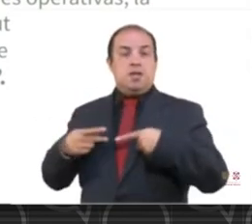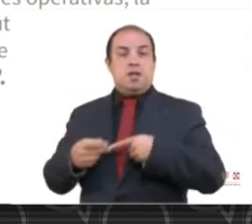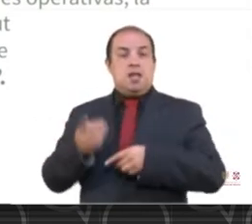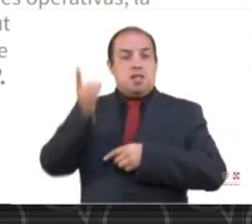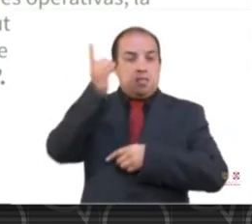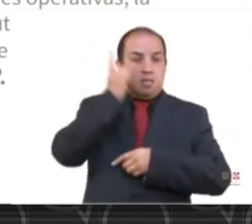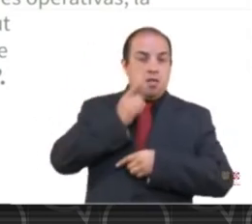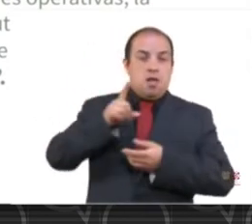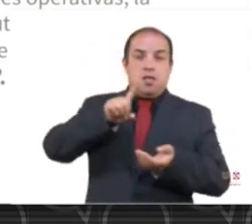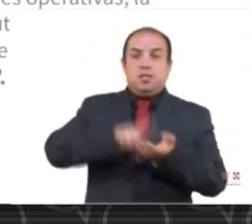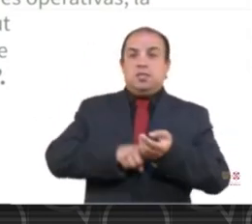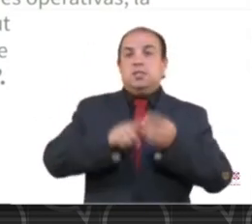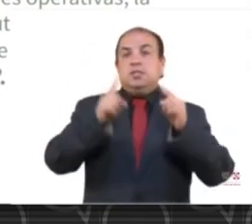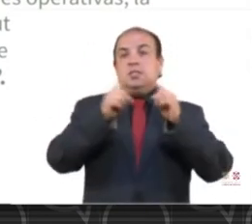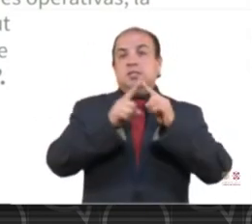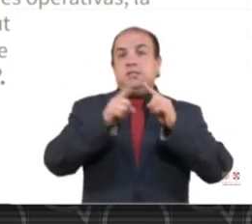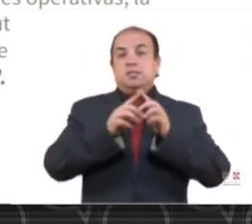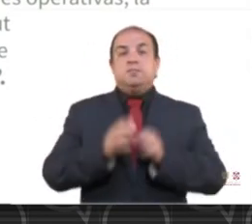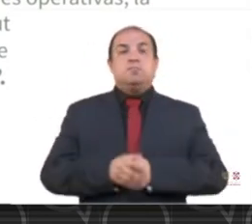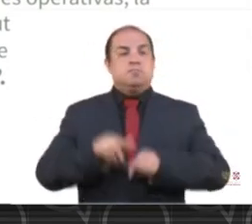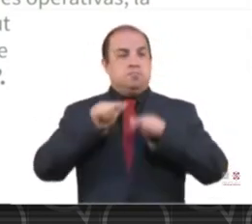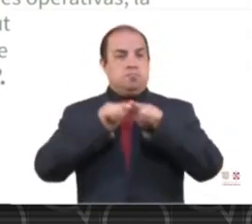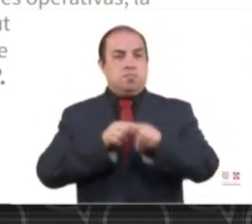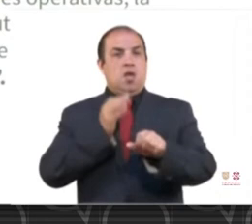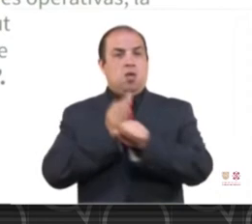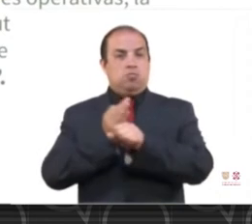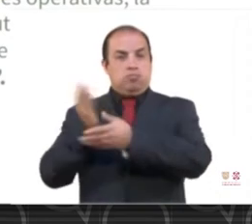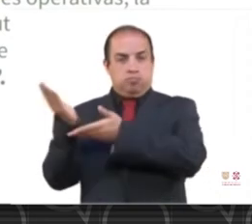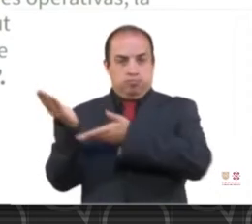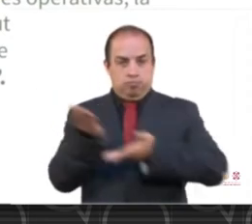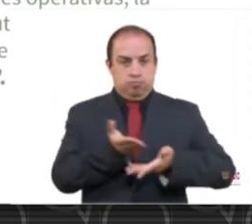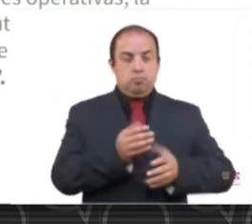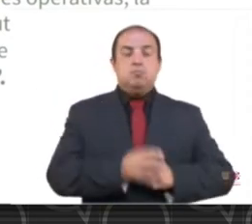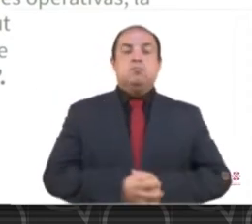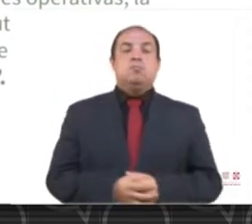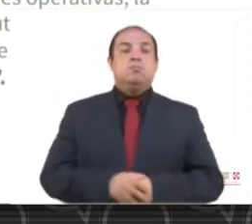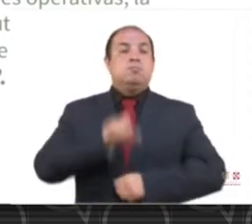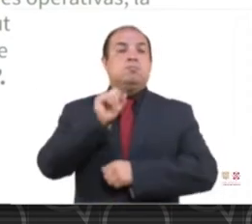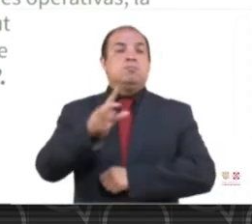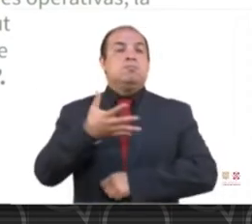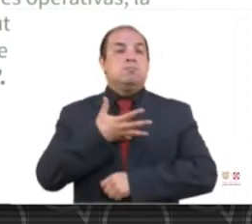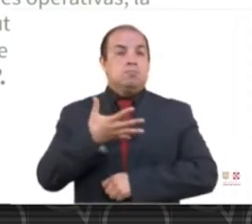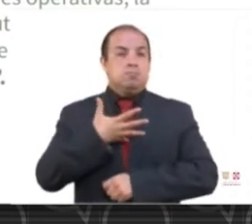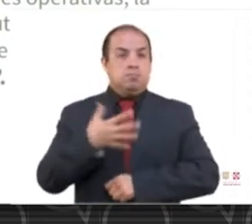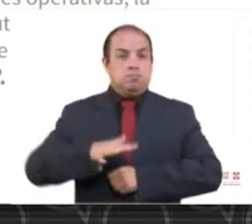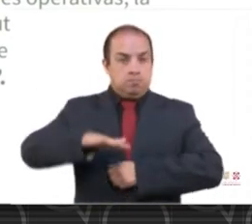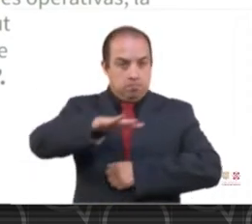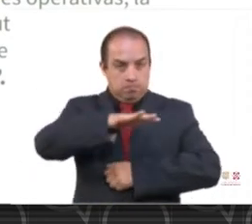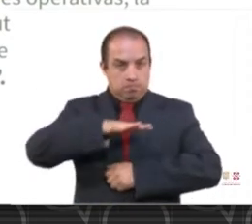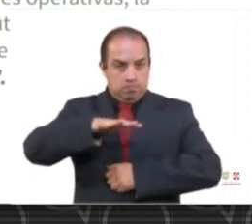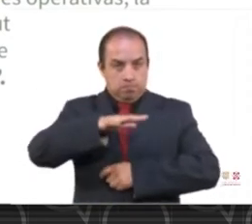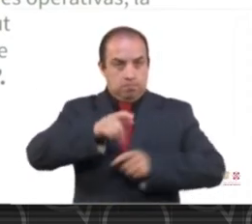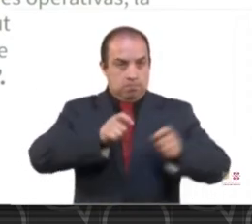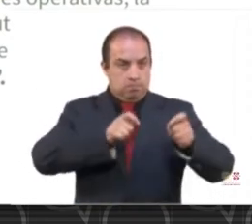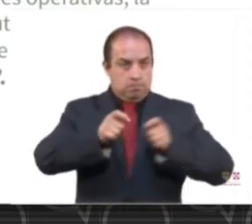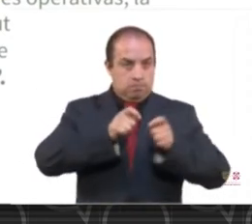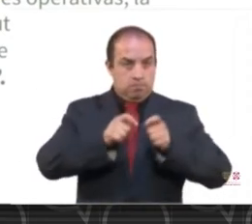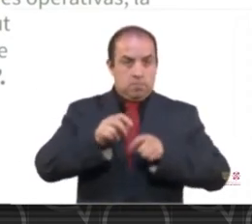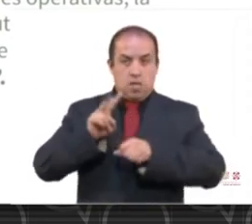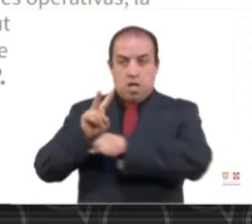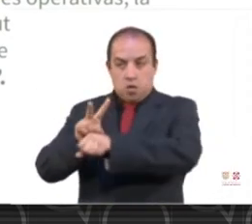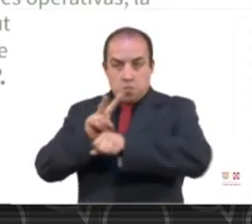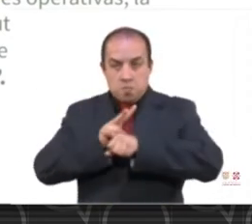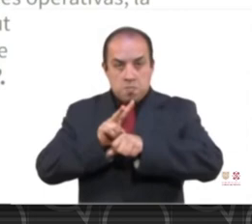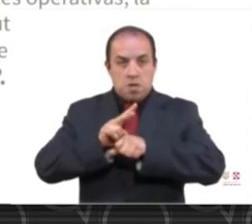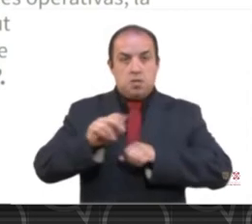y que aún continúan durante el arribo. Asimismo, se contó con un puesto de mando para realizar la supervisión de las